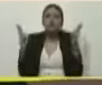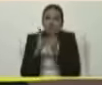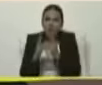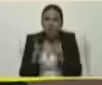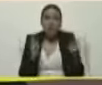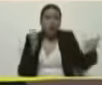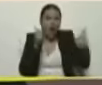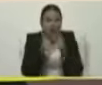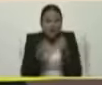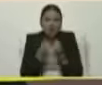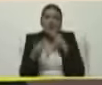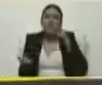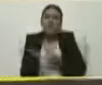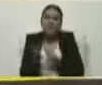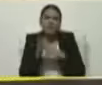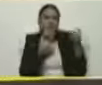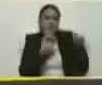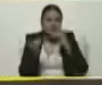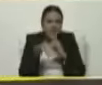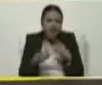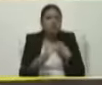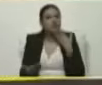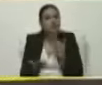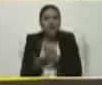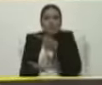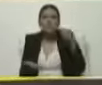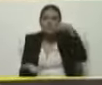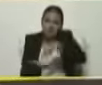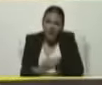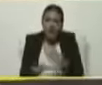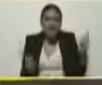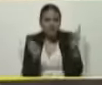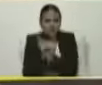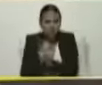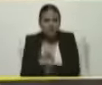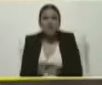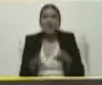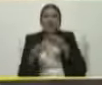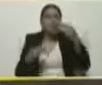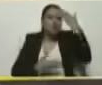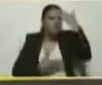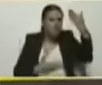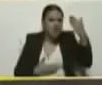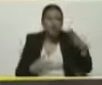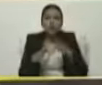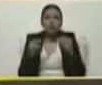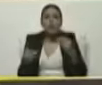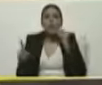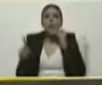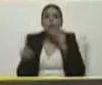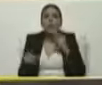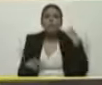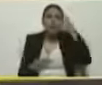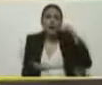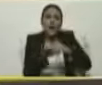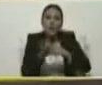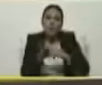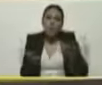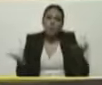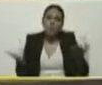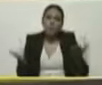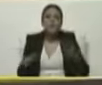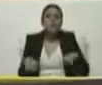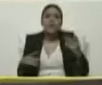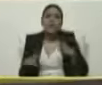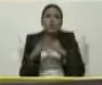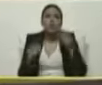acercarnos con la verdad, con el diálogo. Te agradezco tu valentía y todo mi saludo a la juventud carabobeña, que en un momento